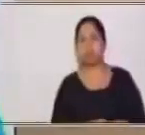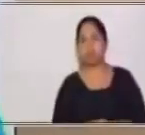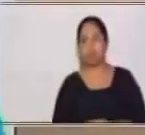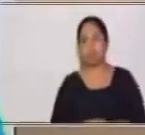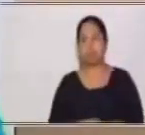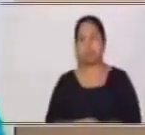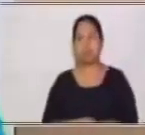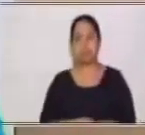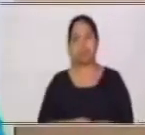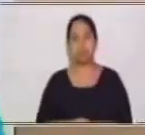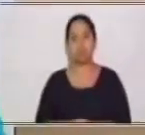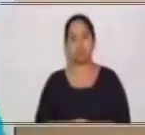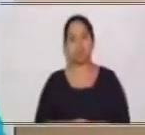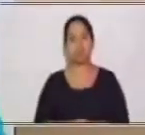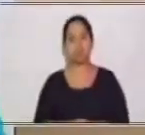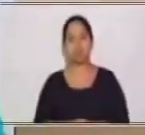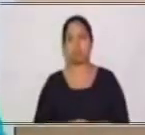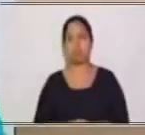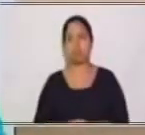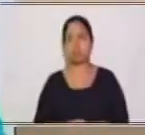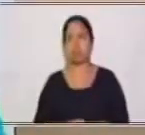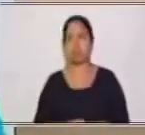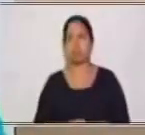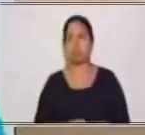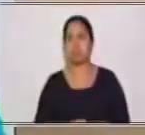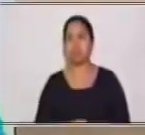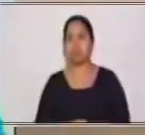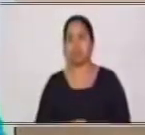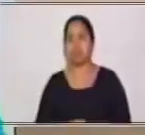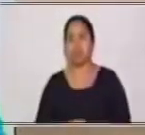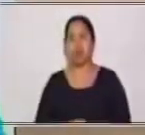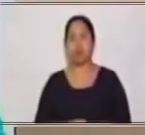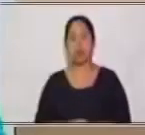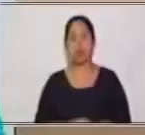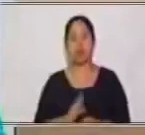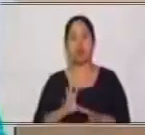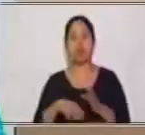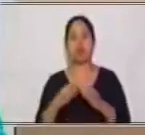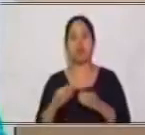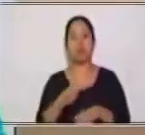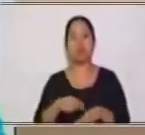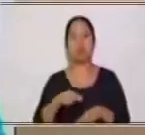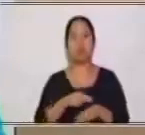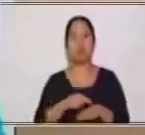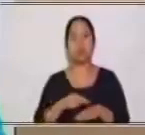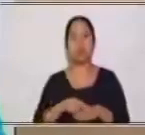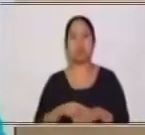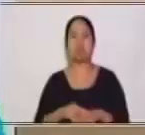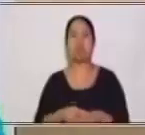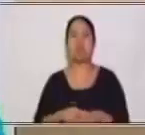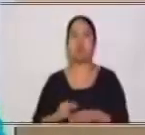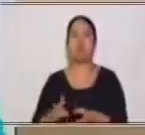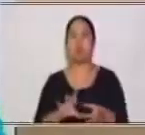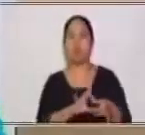Su acrónimo es SENACIT. Y Fondo de las Naciones Unidas para la Infancia,